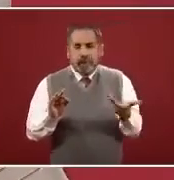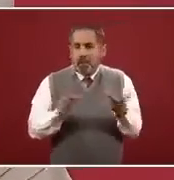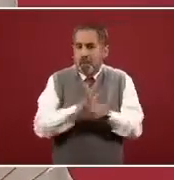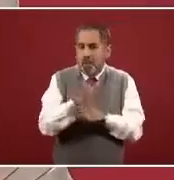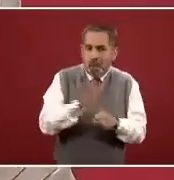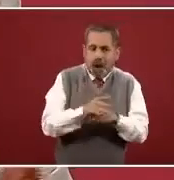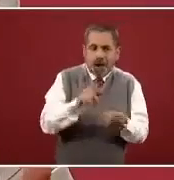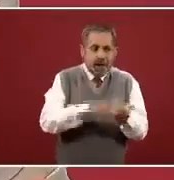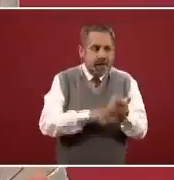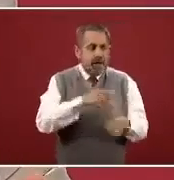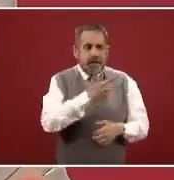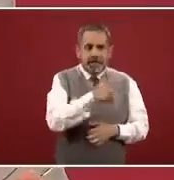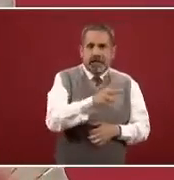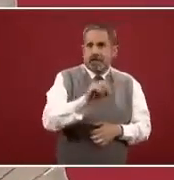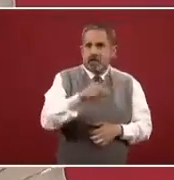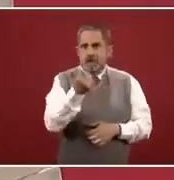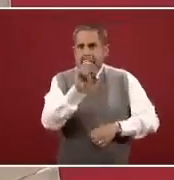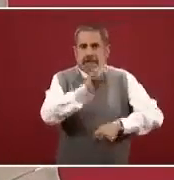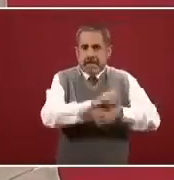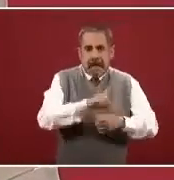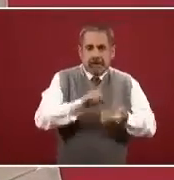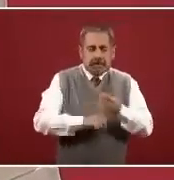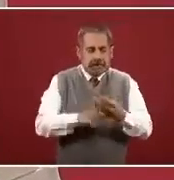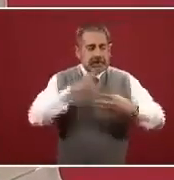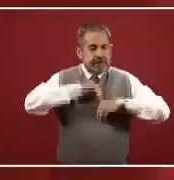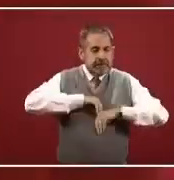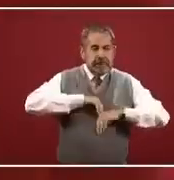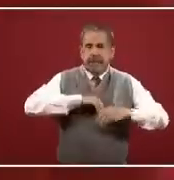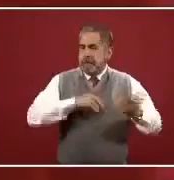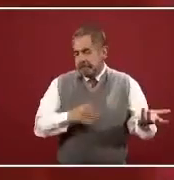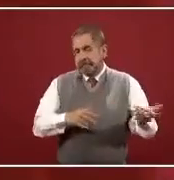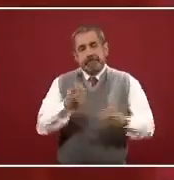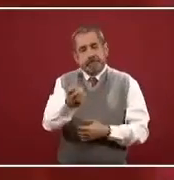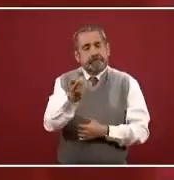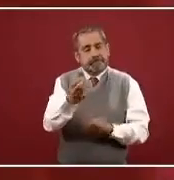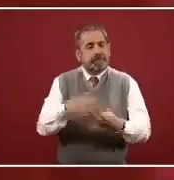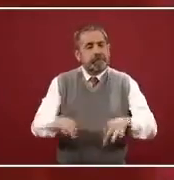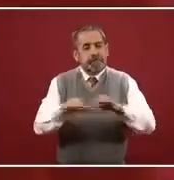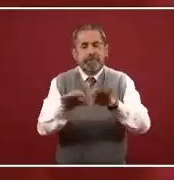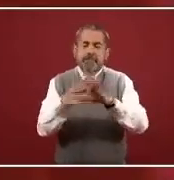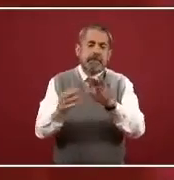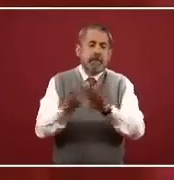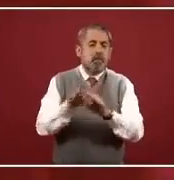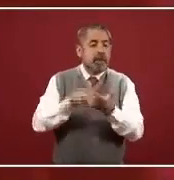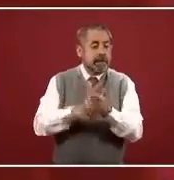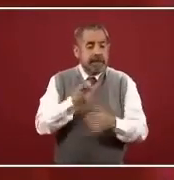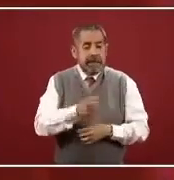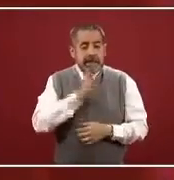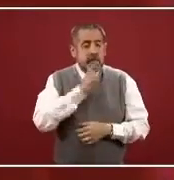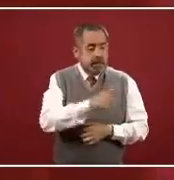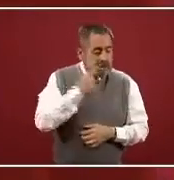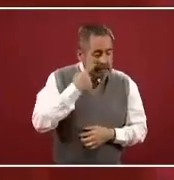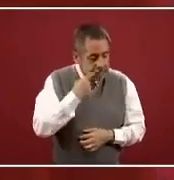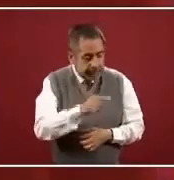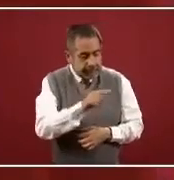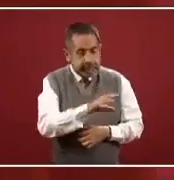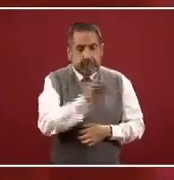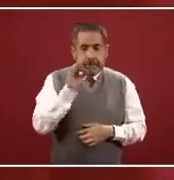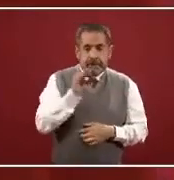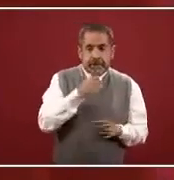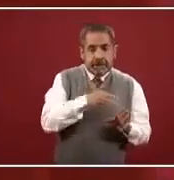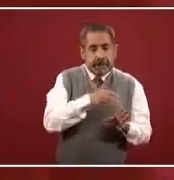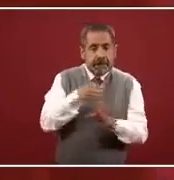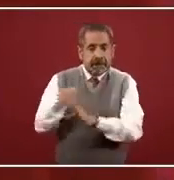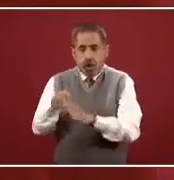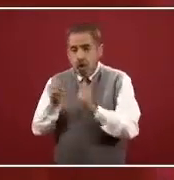esos 10, 11, 12 días de que el paciente resolvió. Por eso es muy importante que este resultado debe de ser analizado en el marco